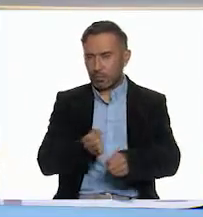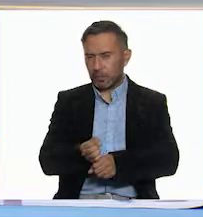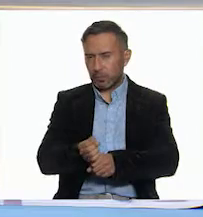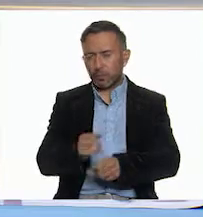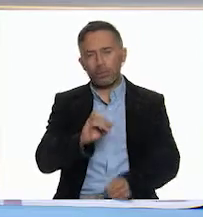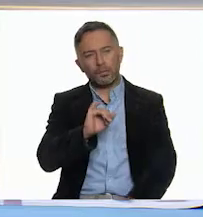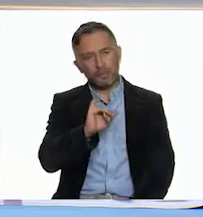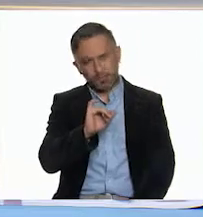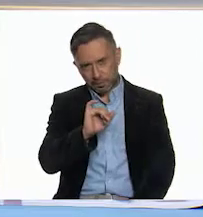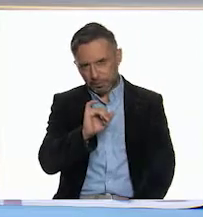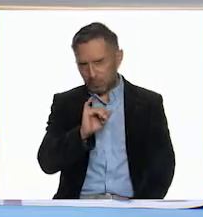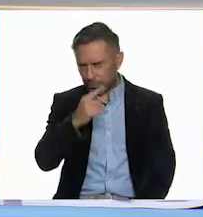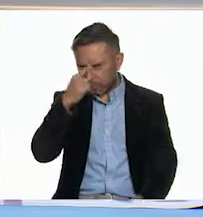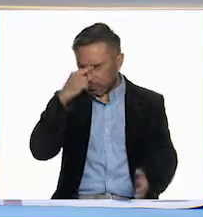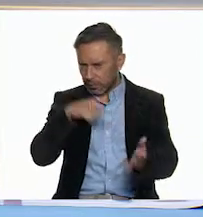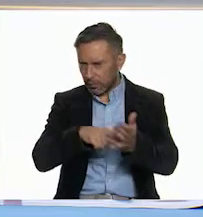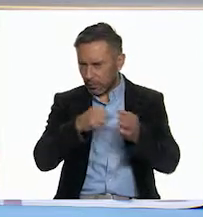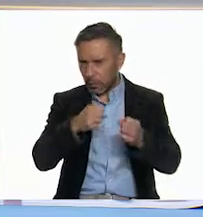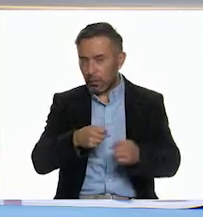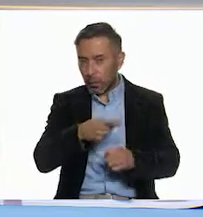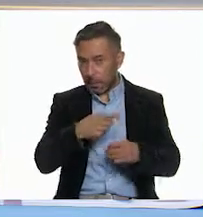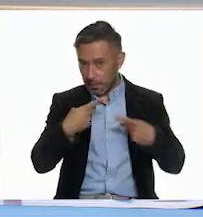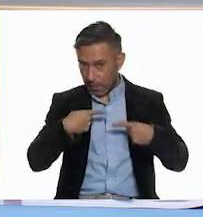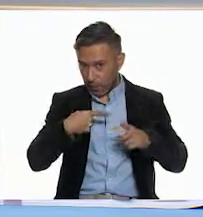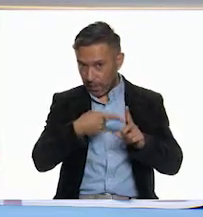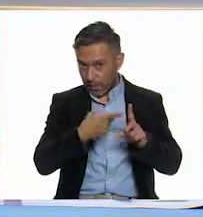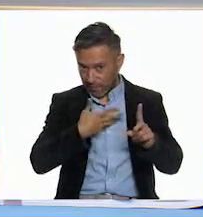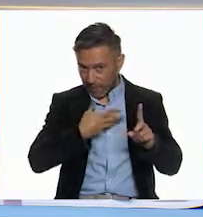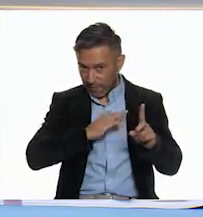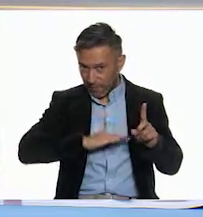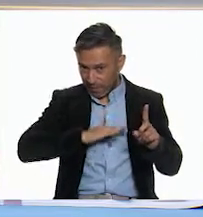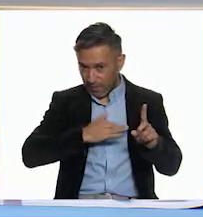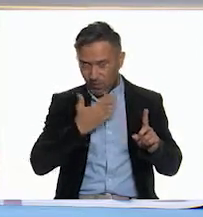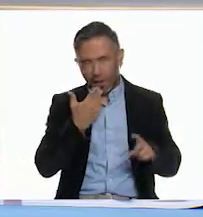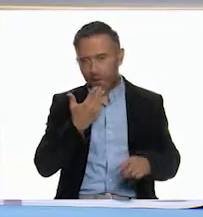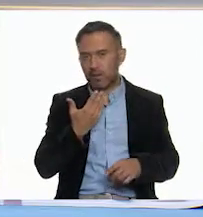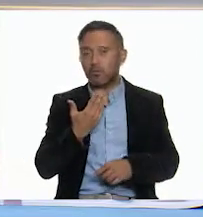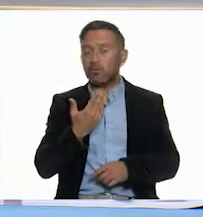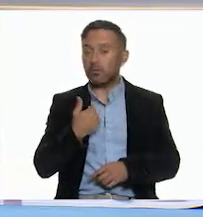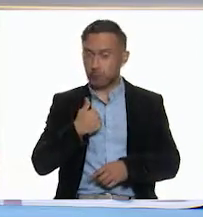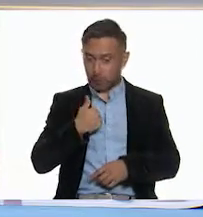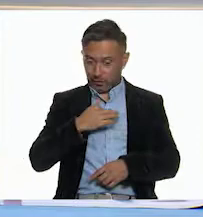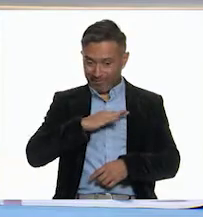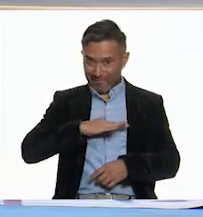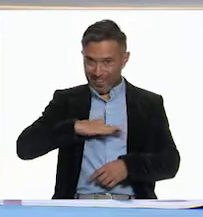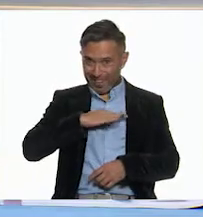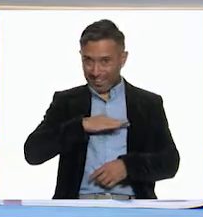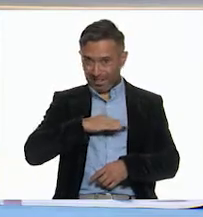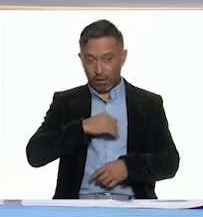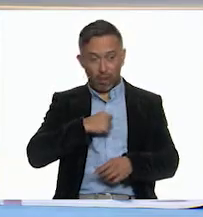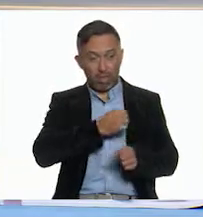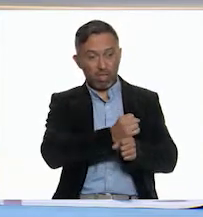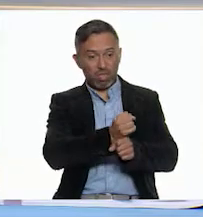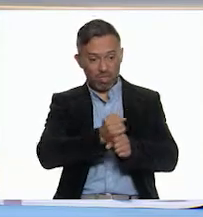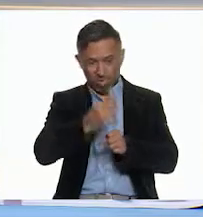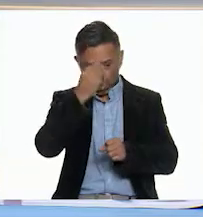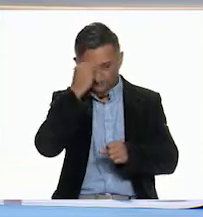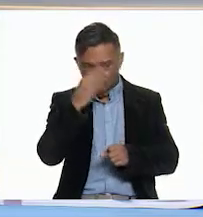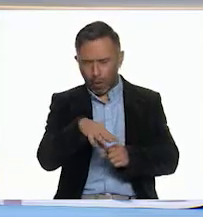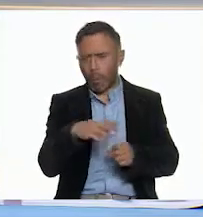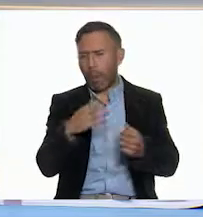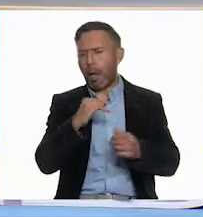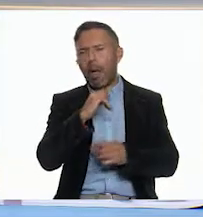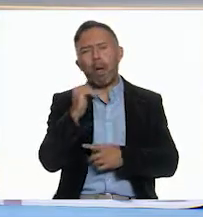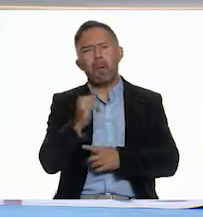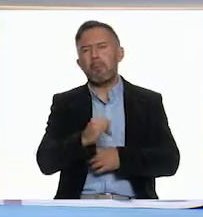que seguro que no era una persona feliz. Alguien que es feliz no le hace daño a los demás. Ni a las personas,